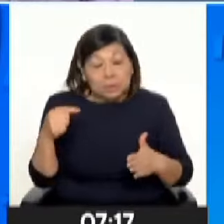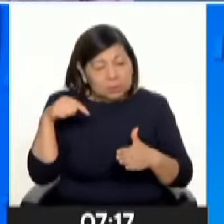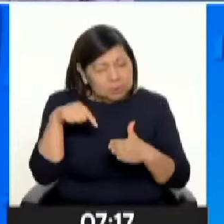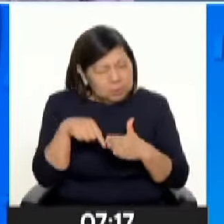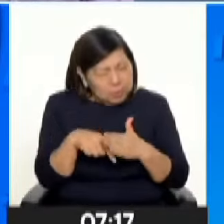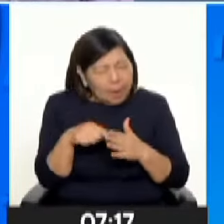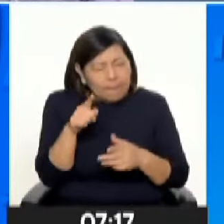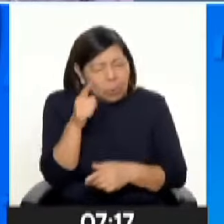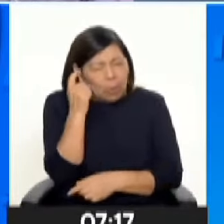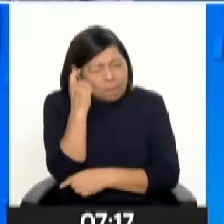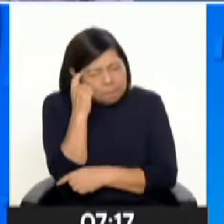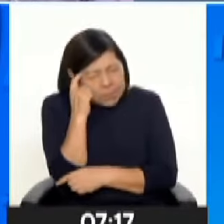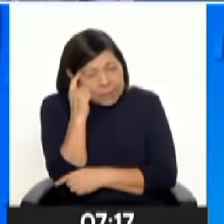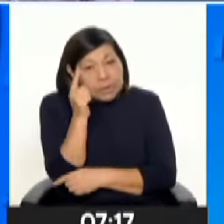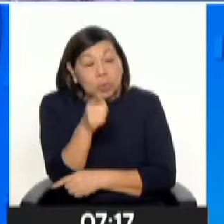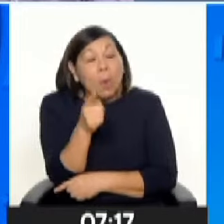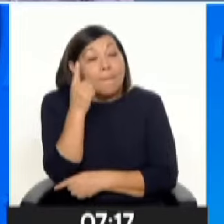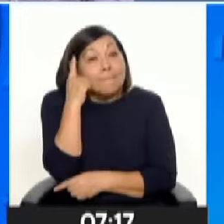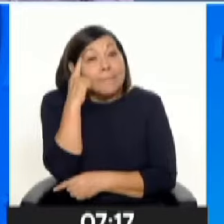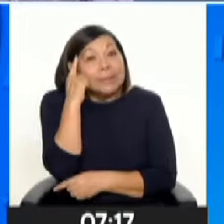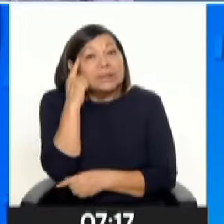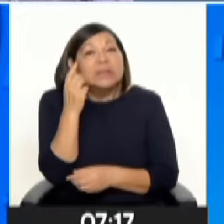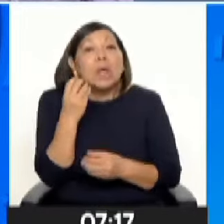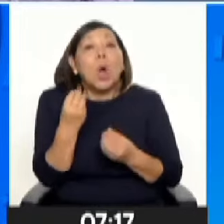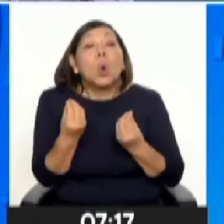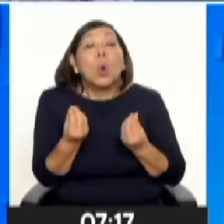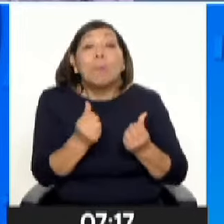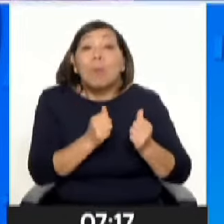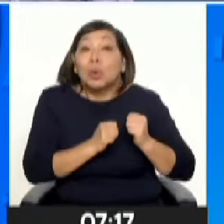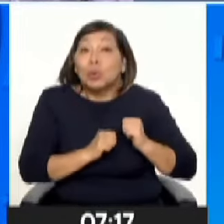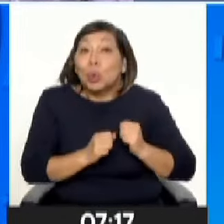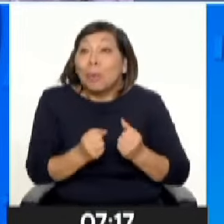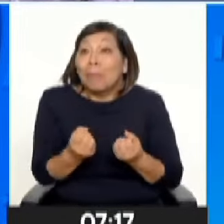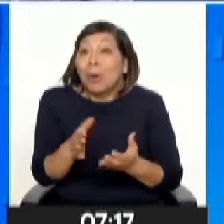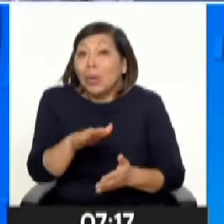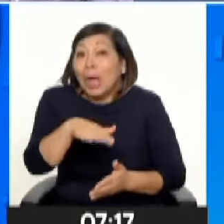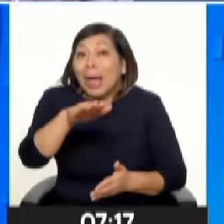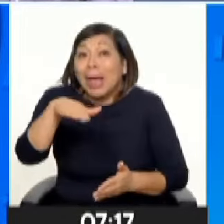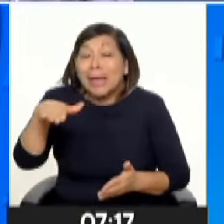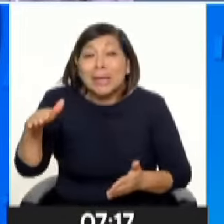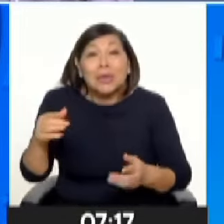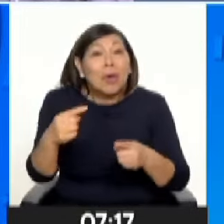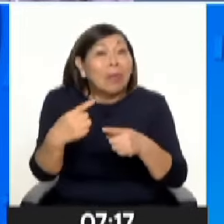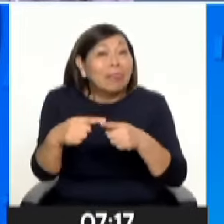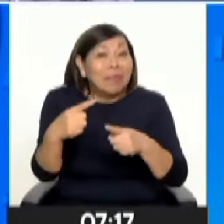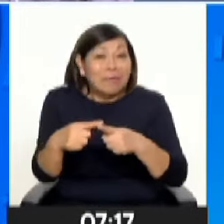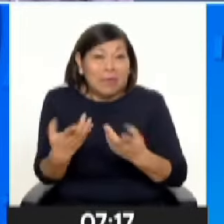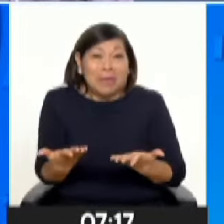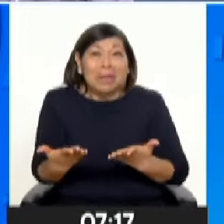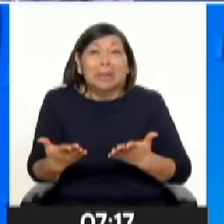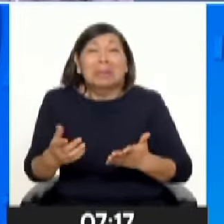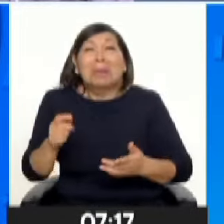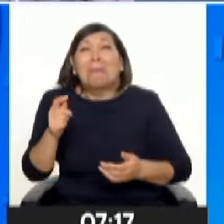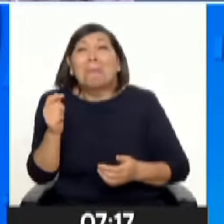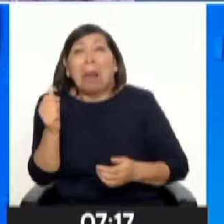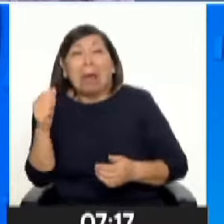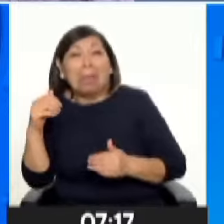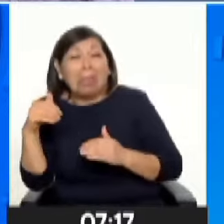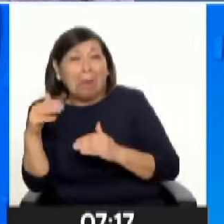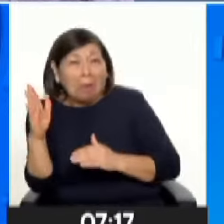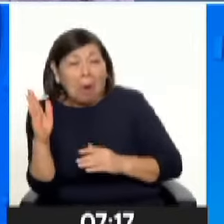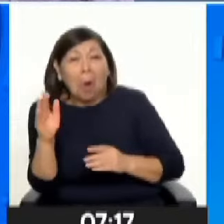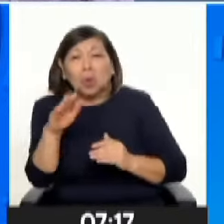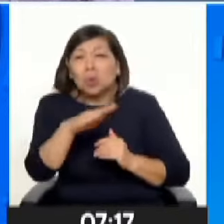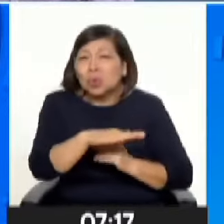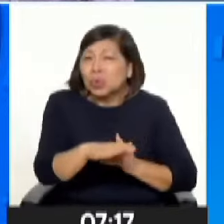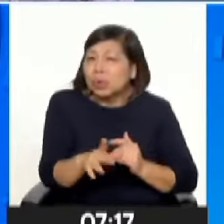que empezar a visibilizar. Afecta a miles de niños de distinto estrato social en nuestro país. Uh-huh. Y